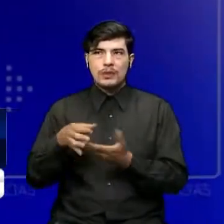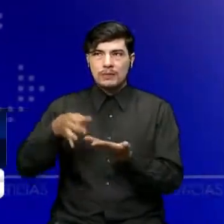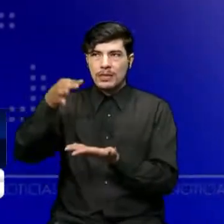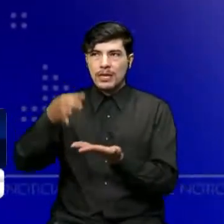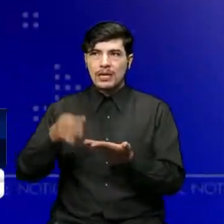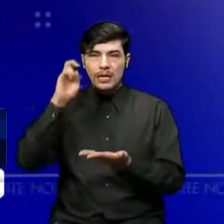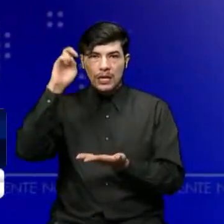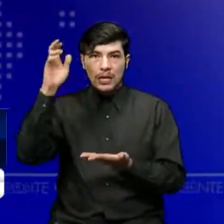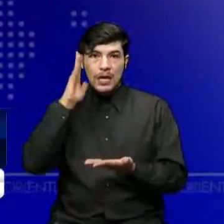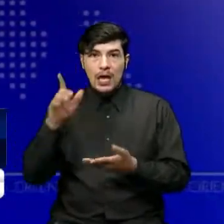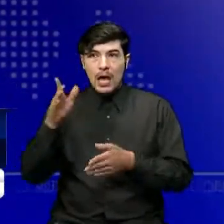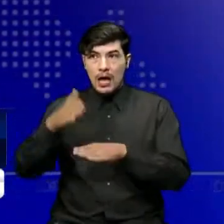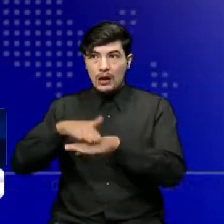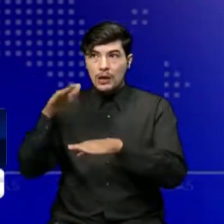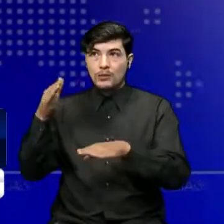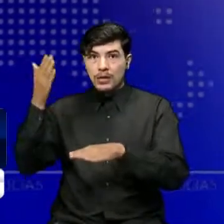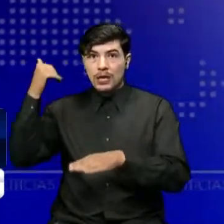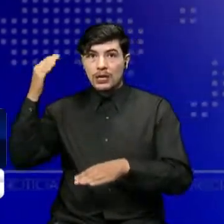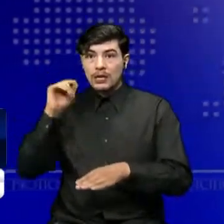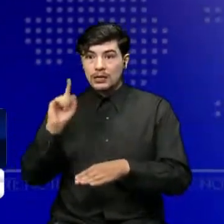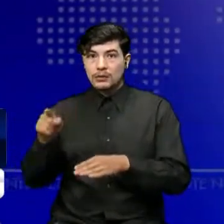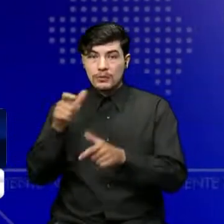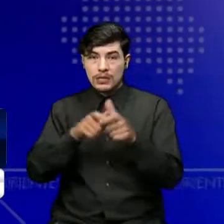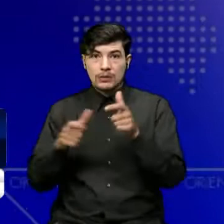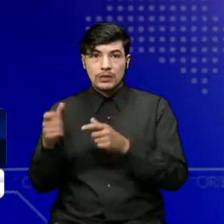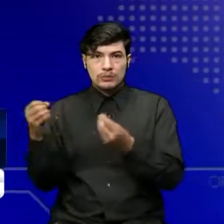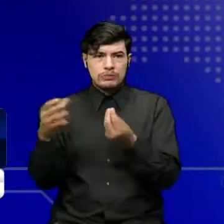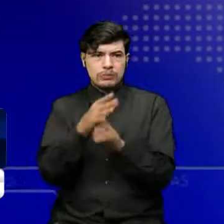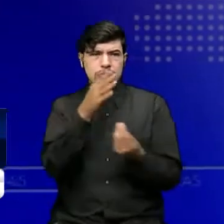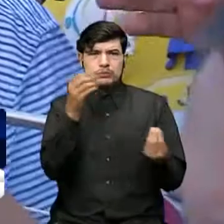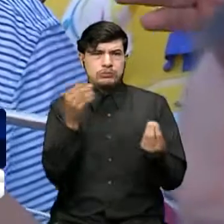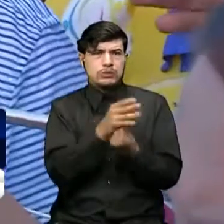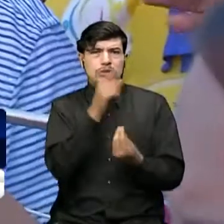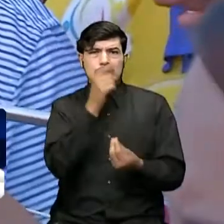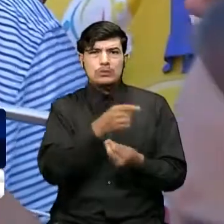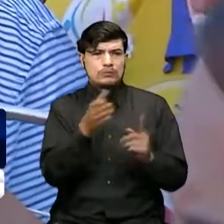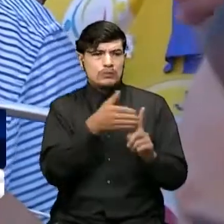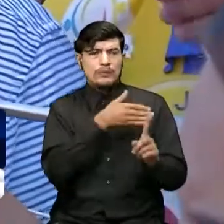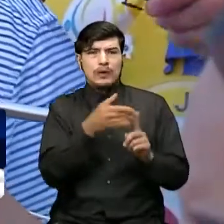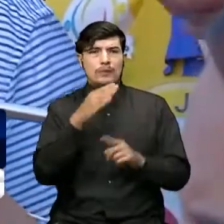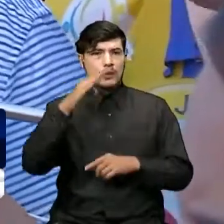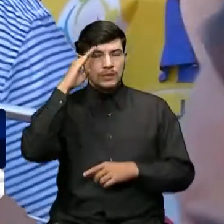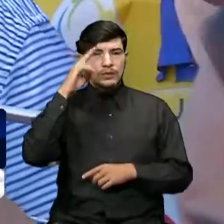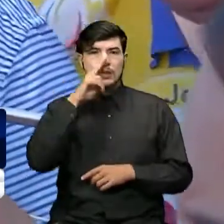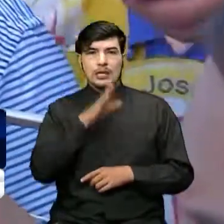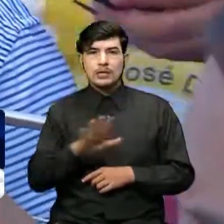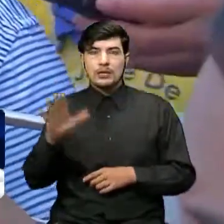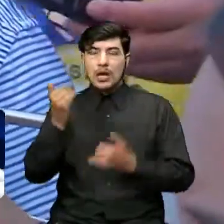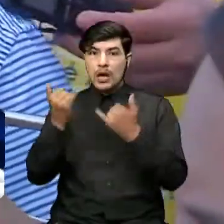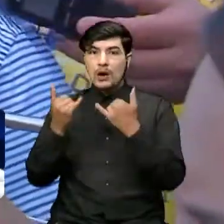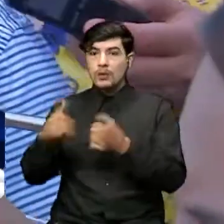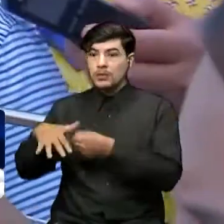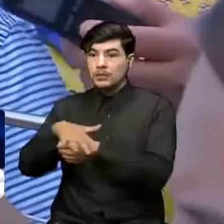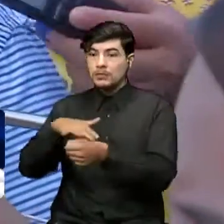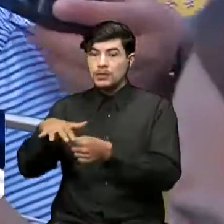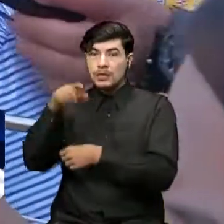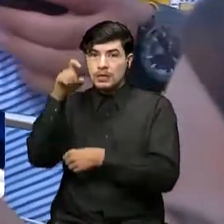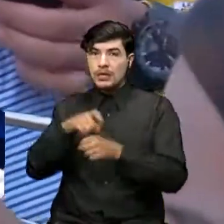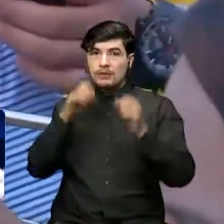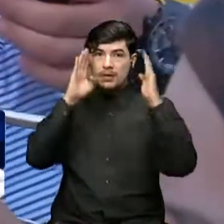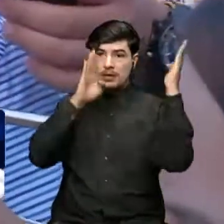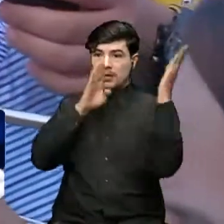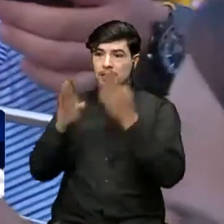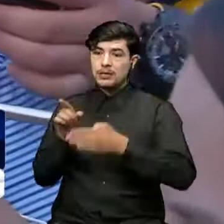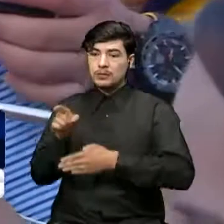incluso en los últimos días golpearon a policías ya funcionarios de la dian que es una situación que la tiene que resolver